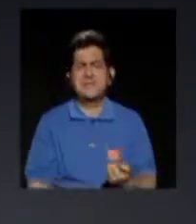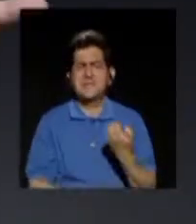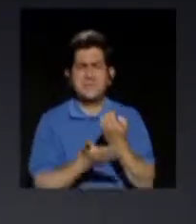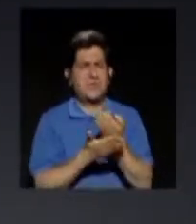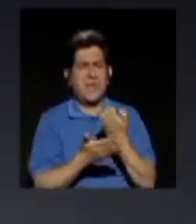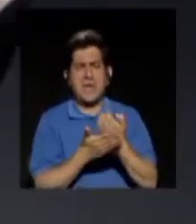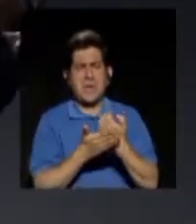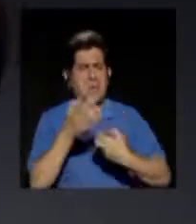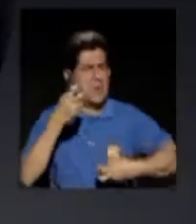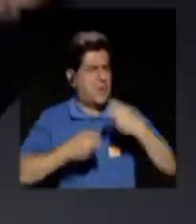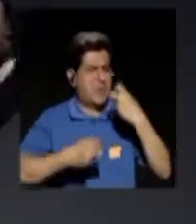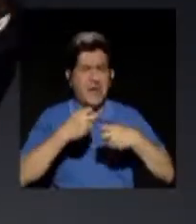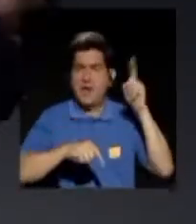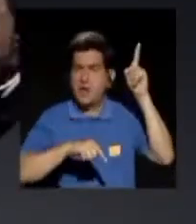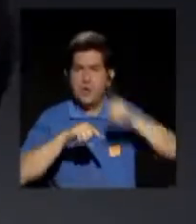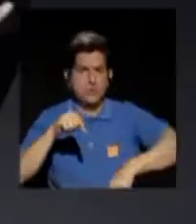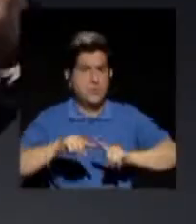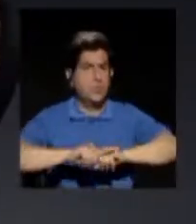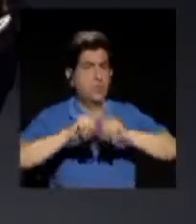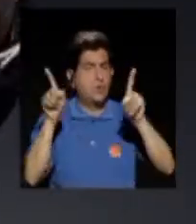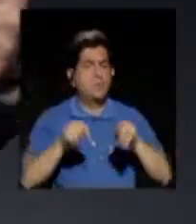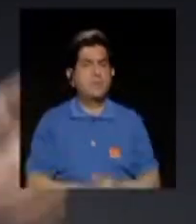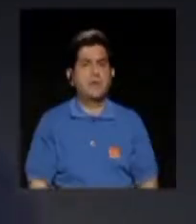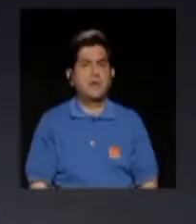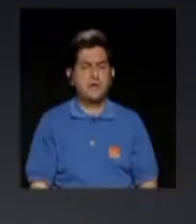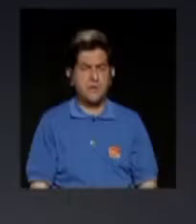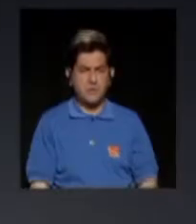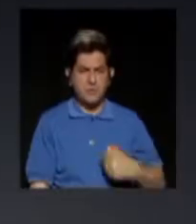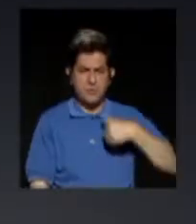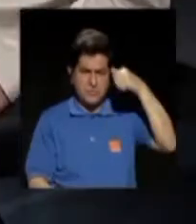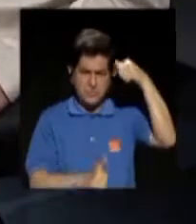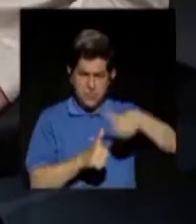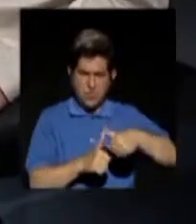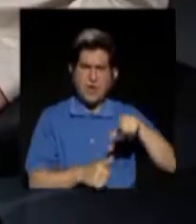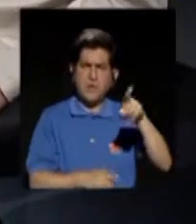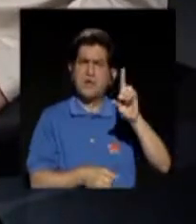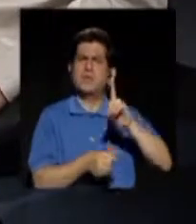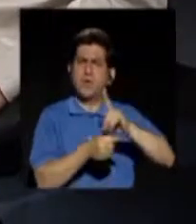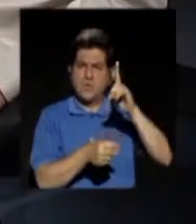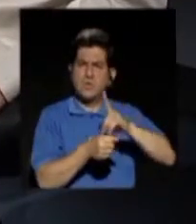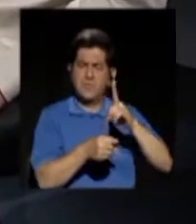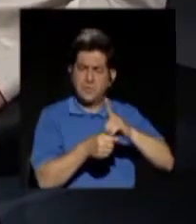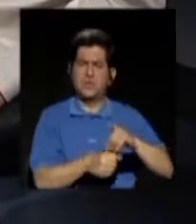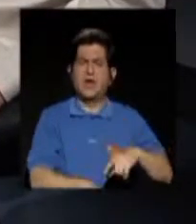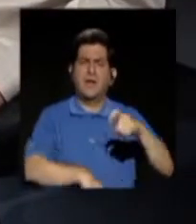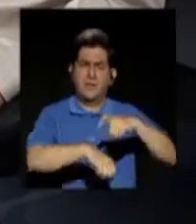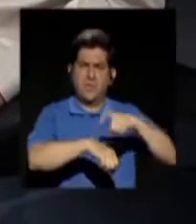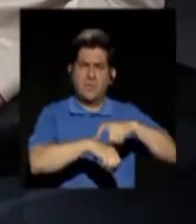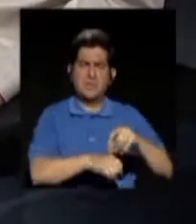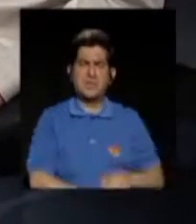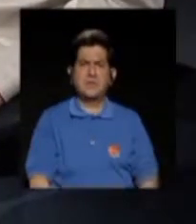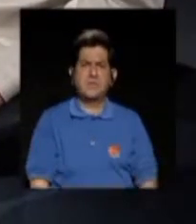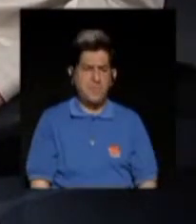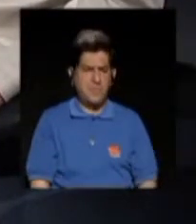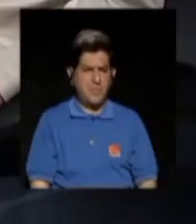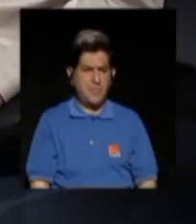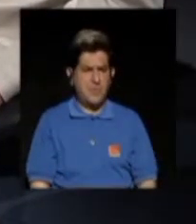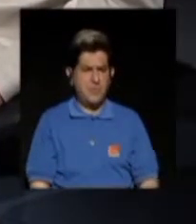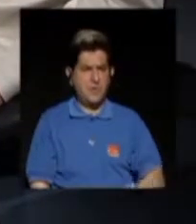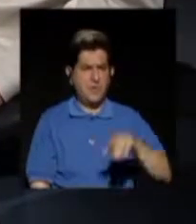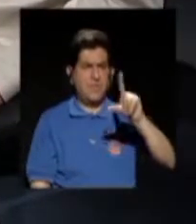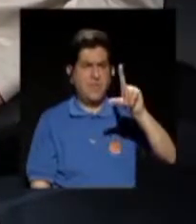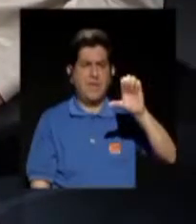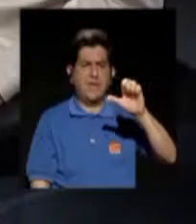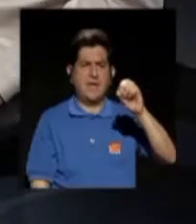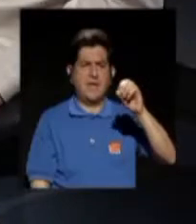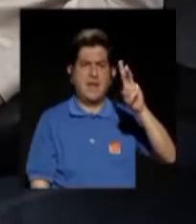posibilidad no se planteó, pero yo creo que le habían dado también... Sí, si no recuerdo mal fue diputado, ¿verdad? En la legislatura de León Cortés,